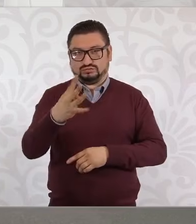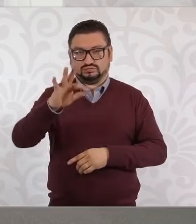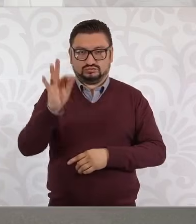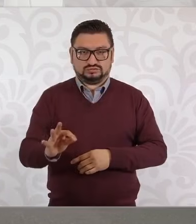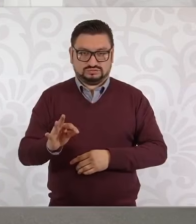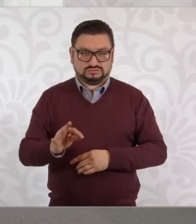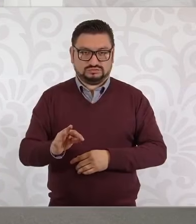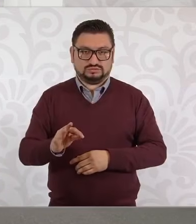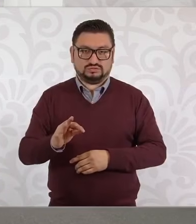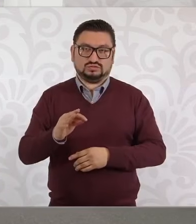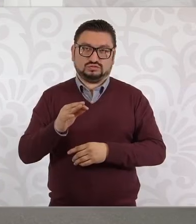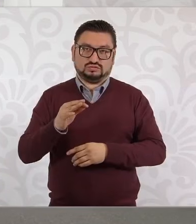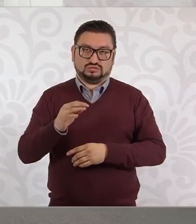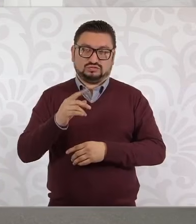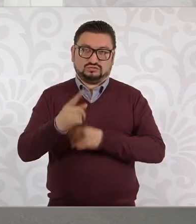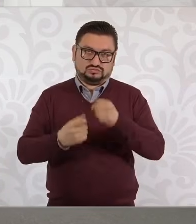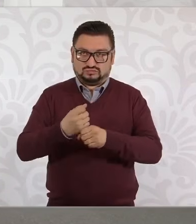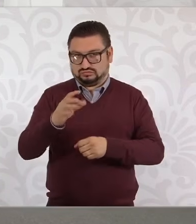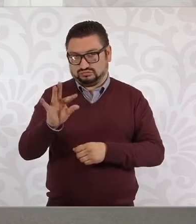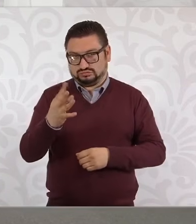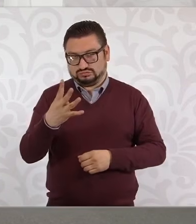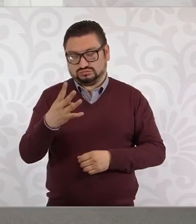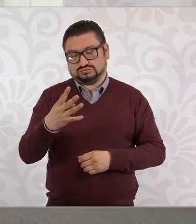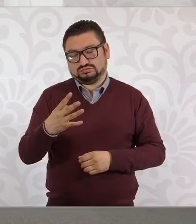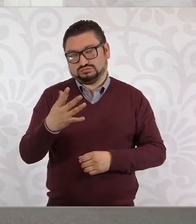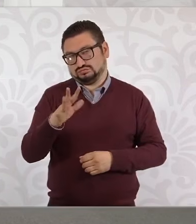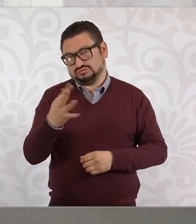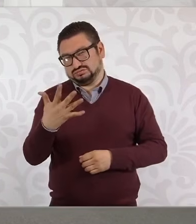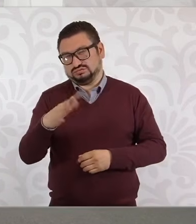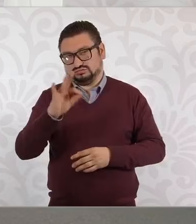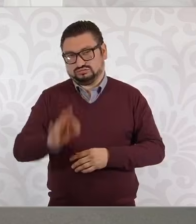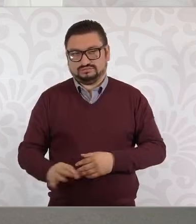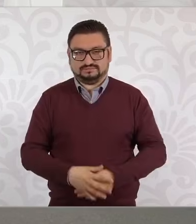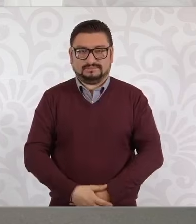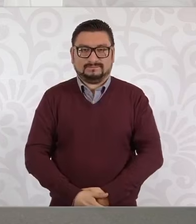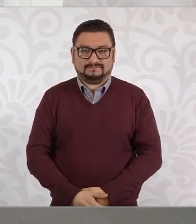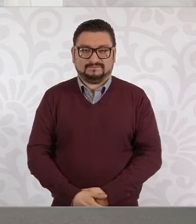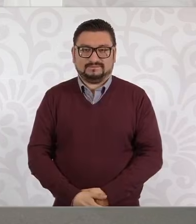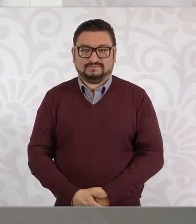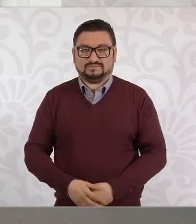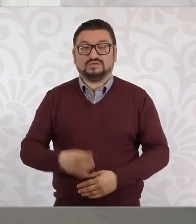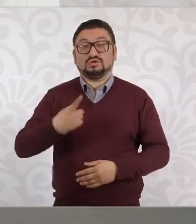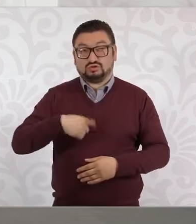Bueno, con año 45%. O sea, es una